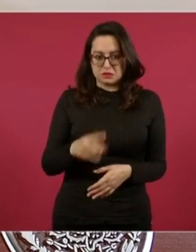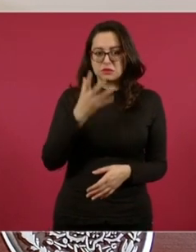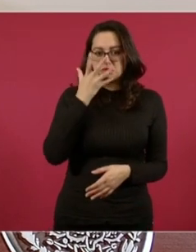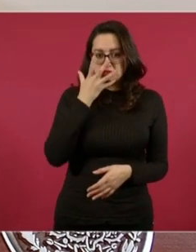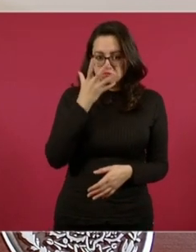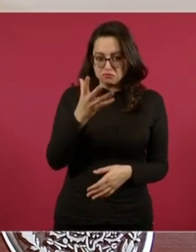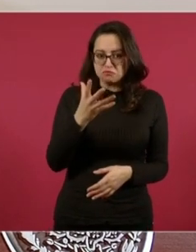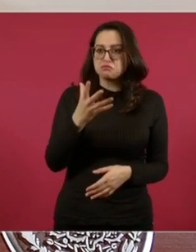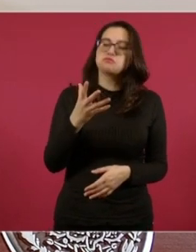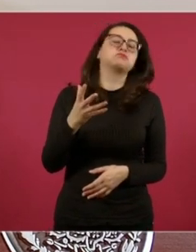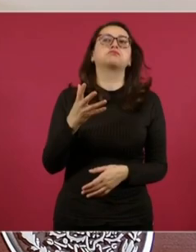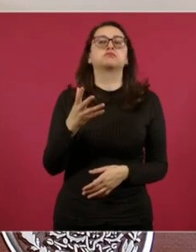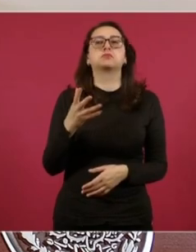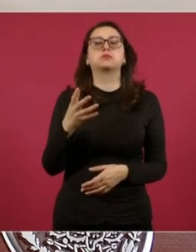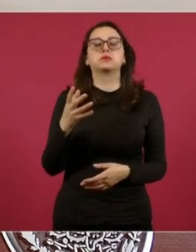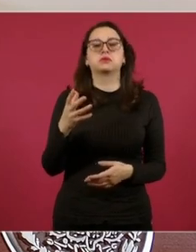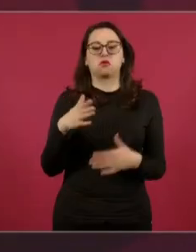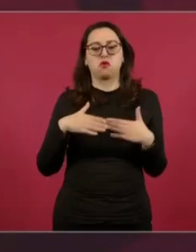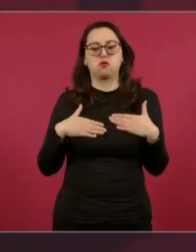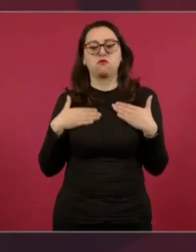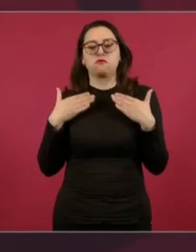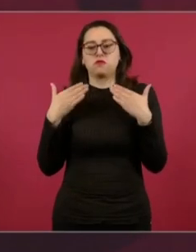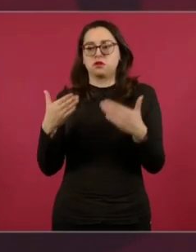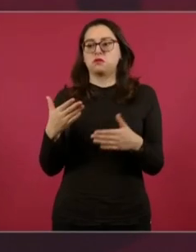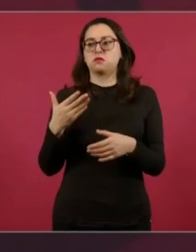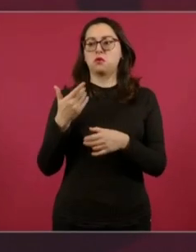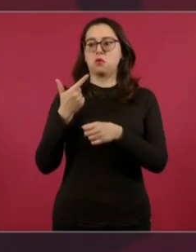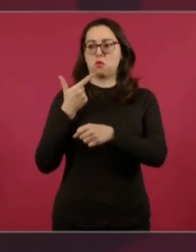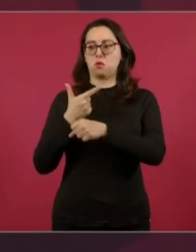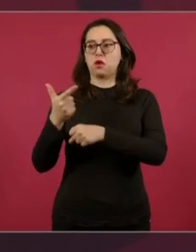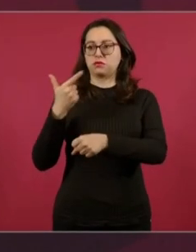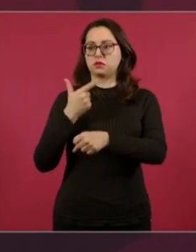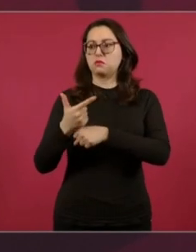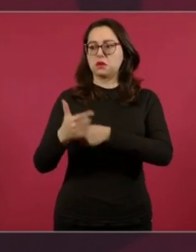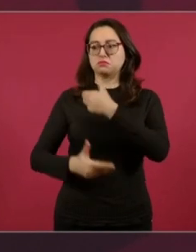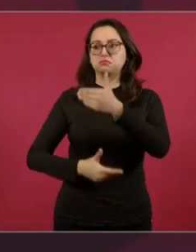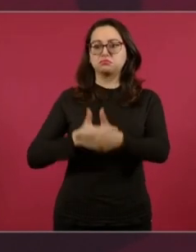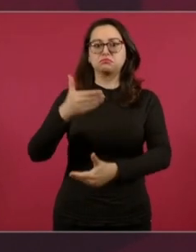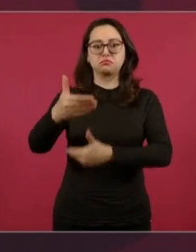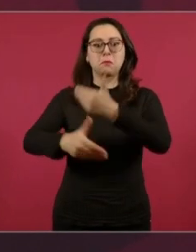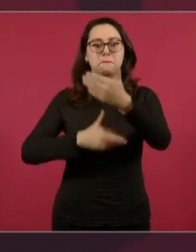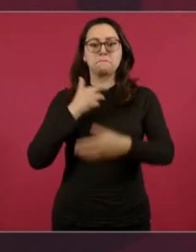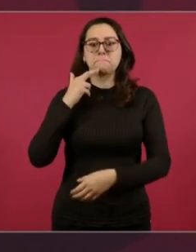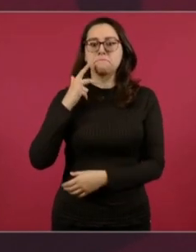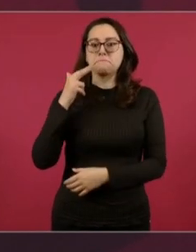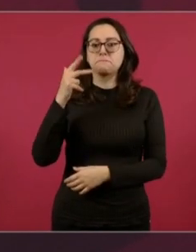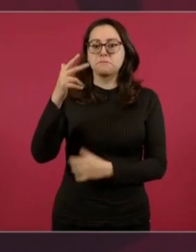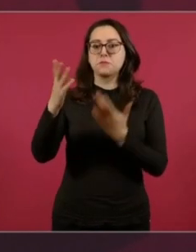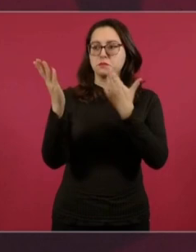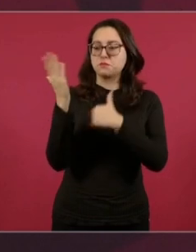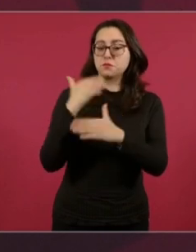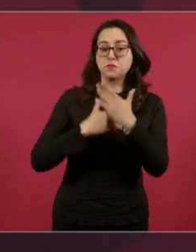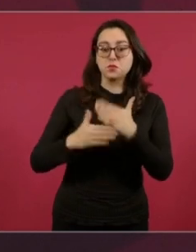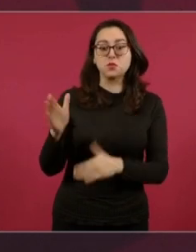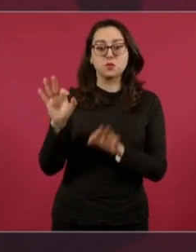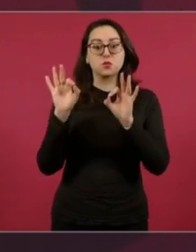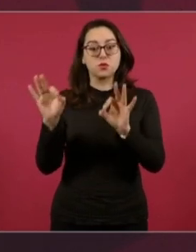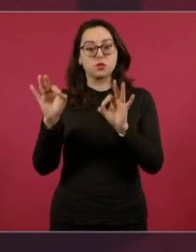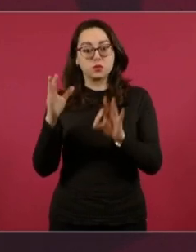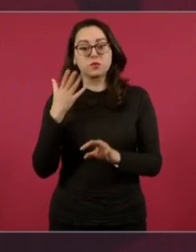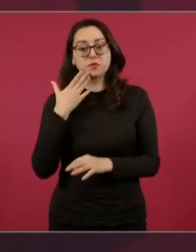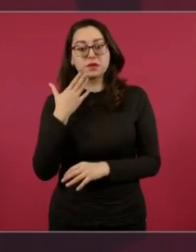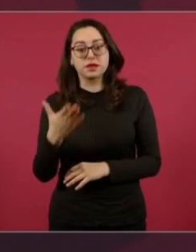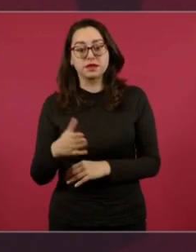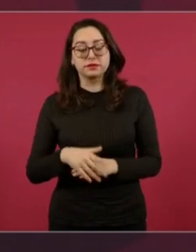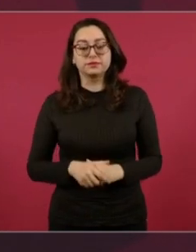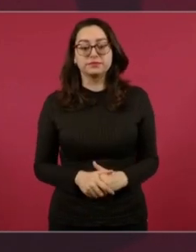que le va a ir muy bien al pueblo hermano de Guatemala con el nuevo presidente.